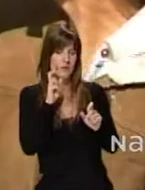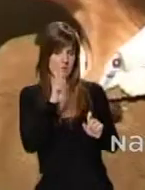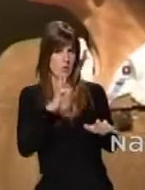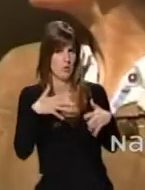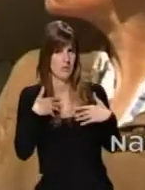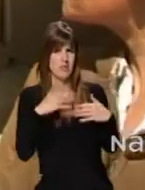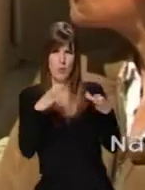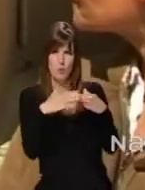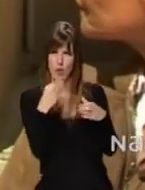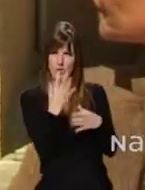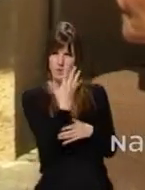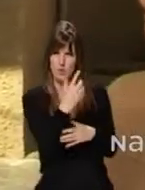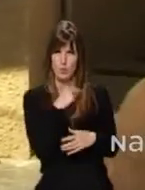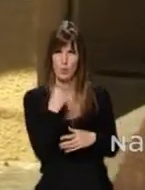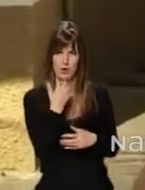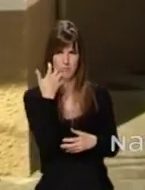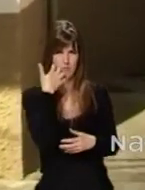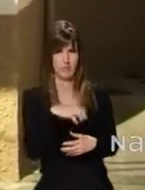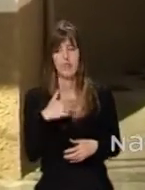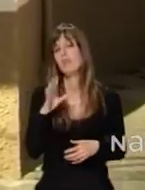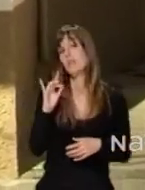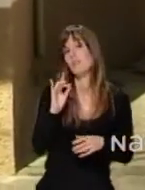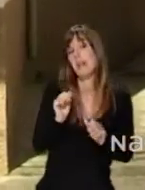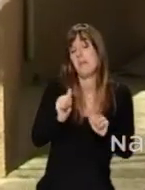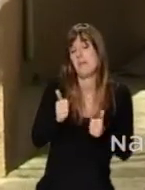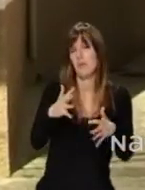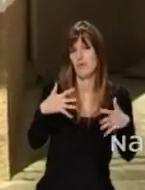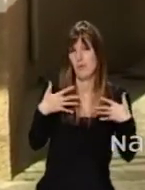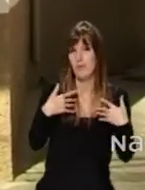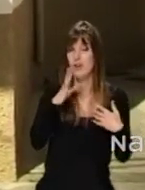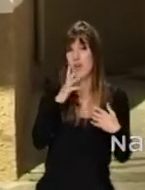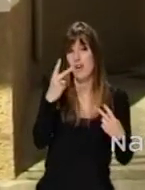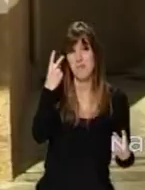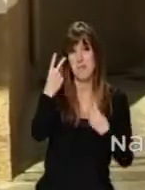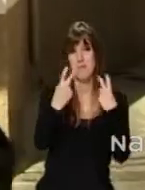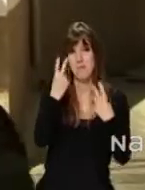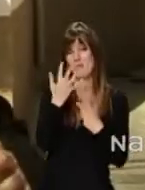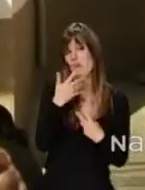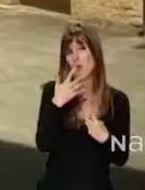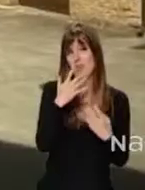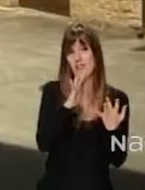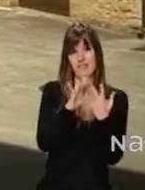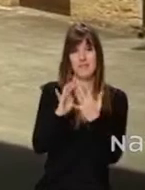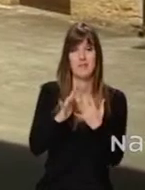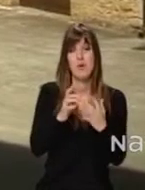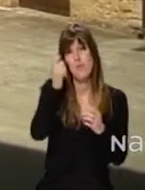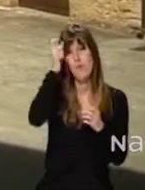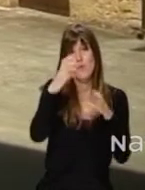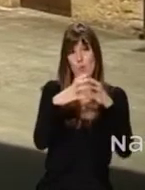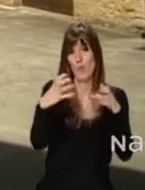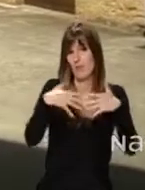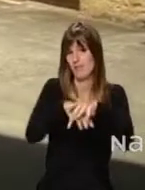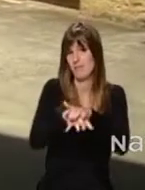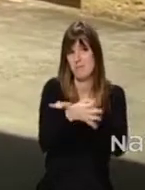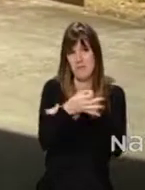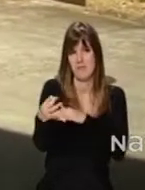podía ser a lo mejor que dices, mira, vaya, qué sorpresa, pero yo creo que ya somos parte del mobiliario de Urroz, estamos pues nada,